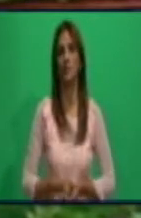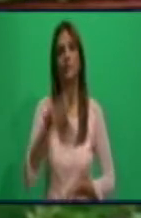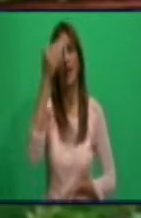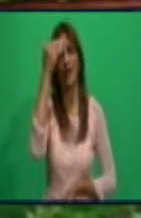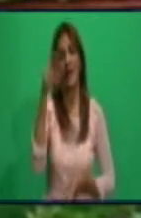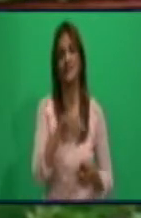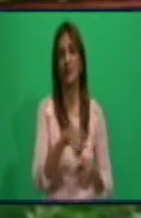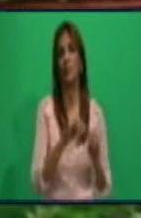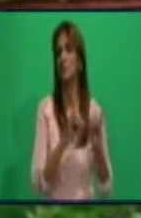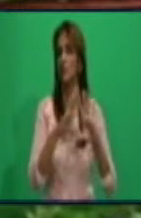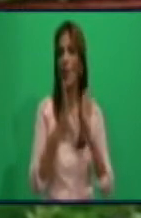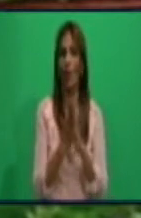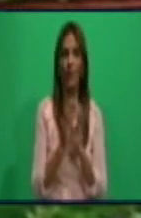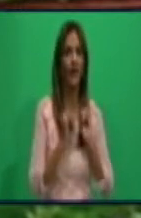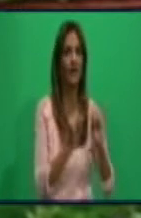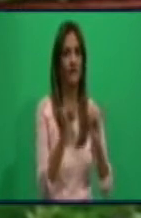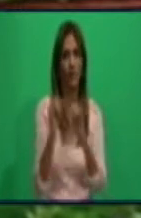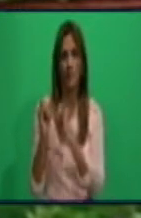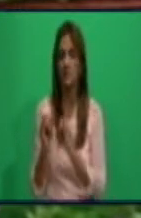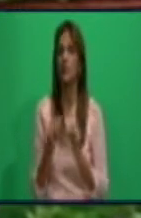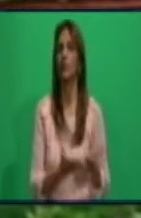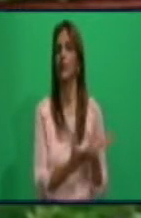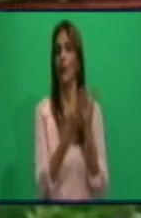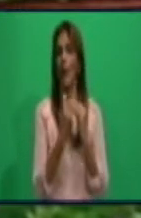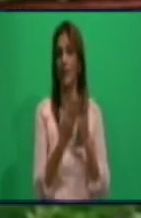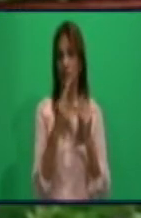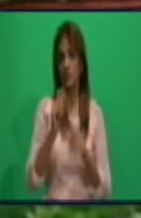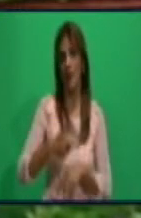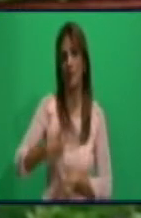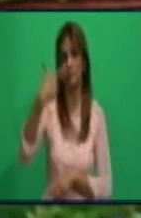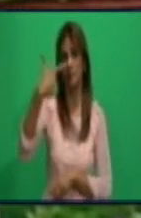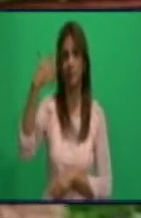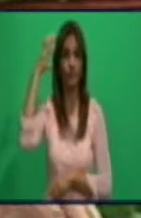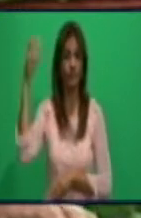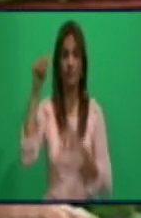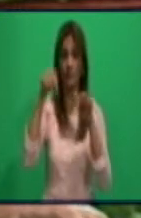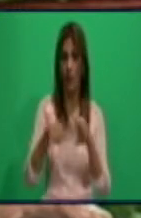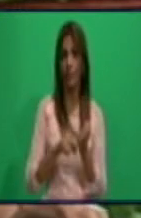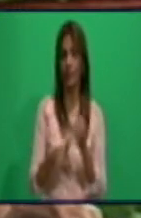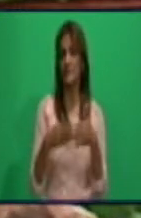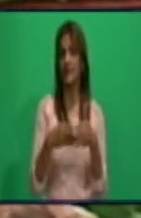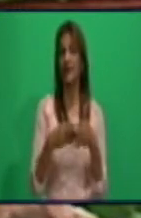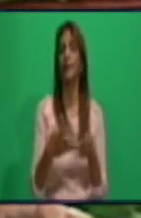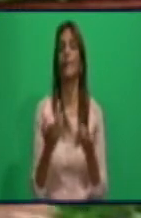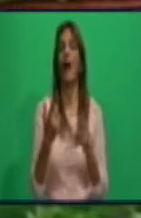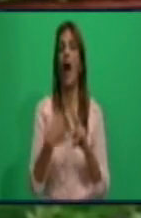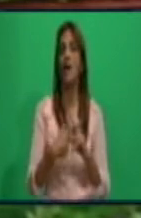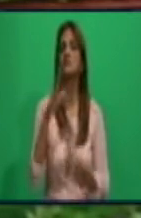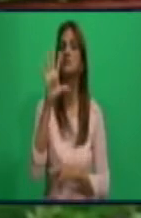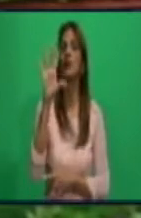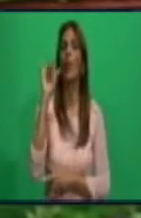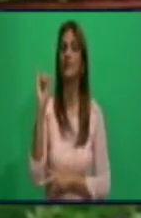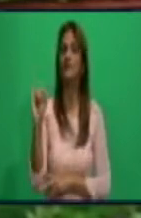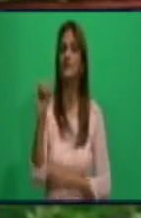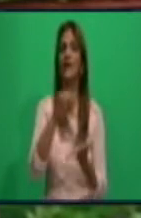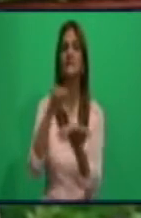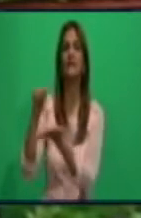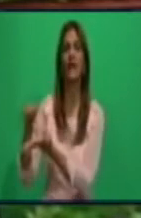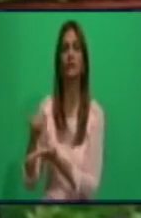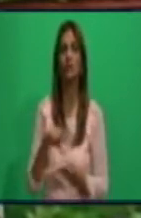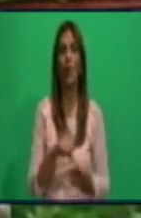esta introducción el tema que vamos a estar abordando hoy 56 centros de aislamiento tiene en este momento la provincia de granma